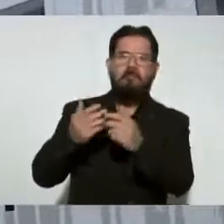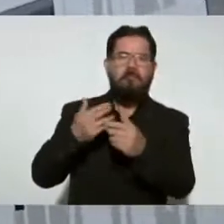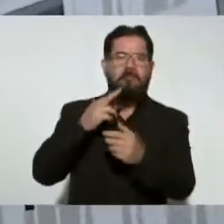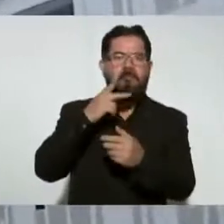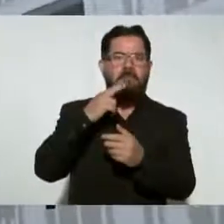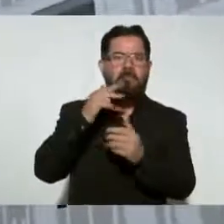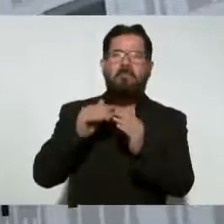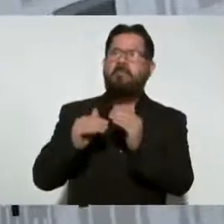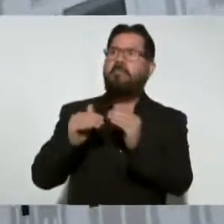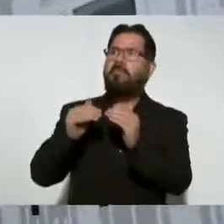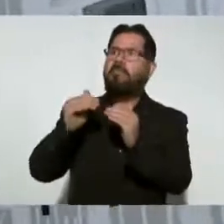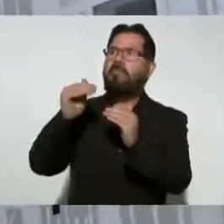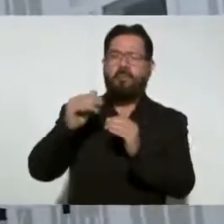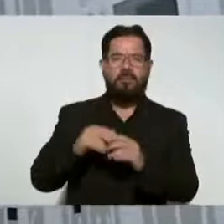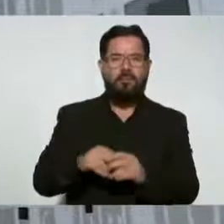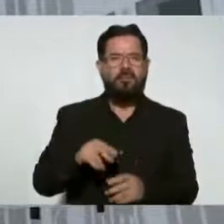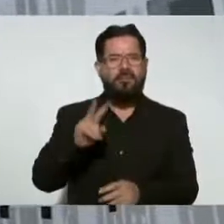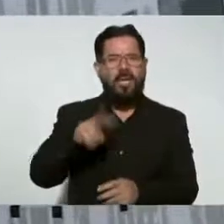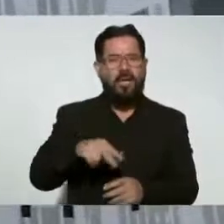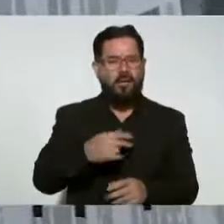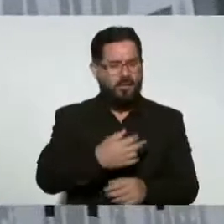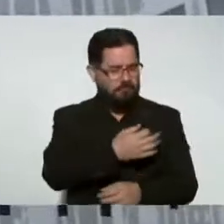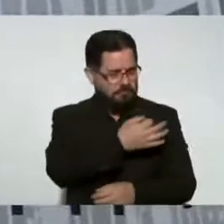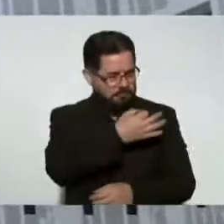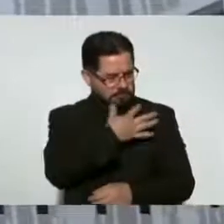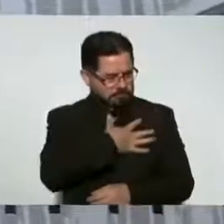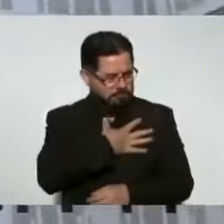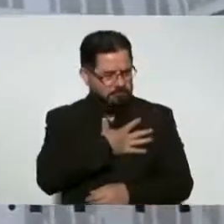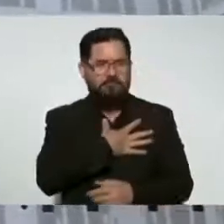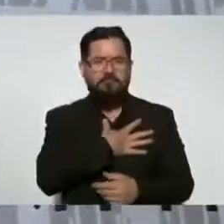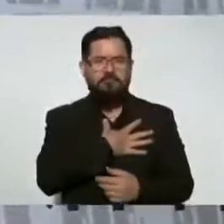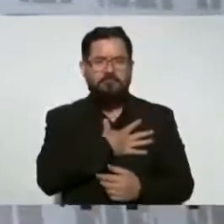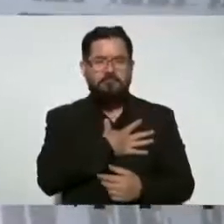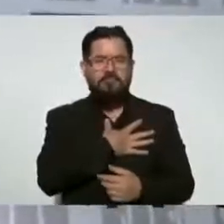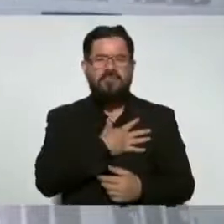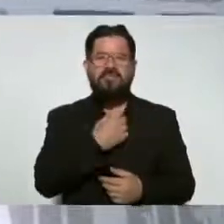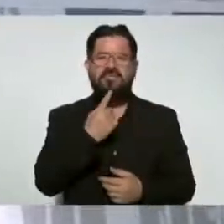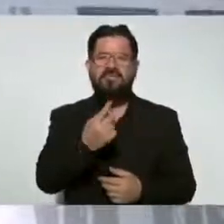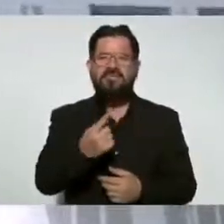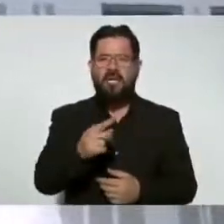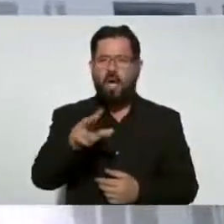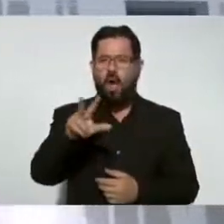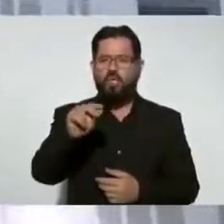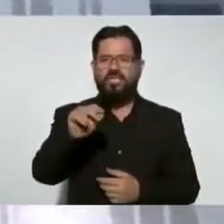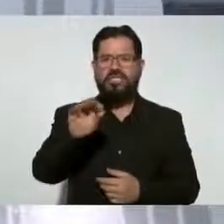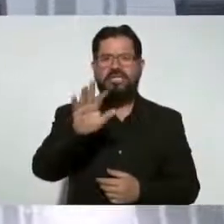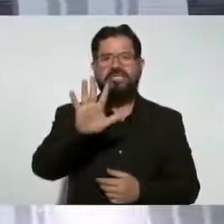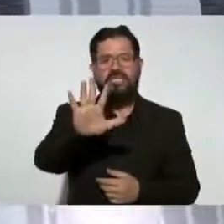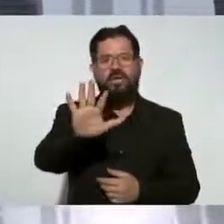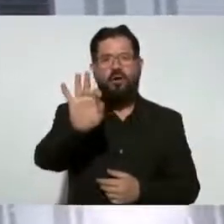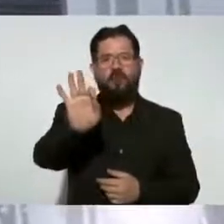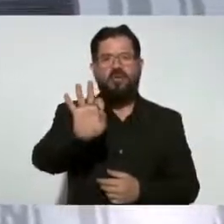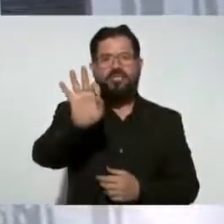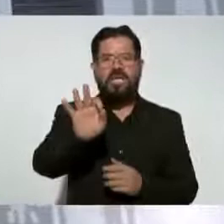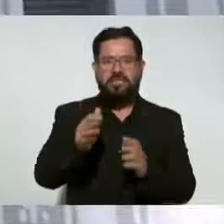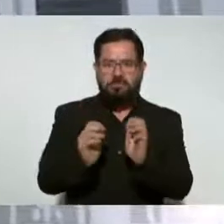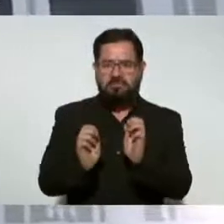que de acuerdo a lo que nos informaron, lleva ya un 85%.